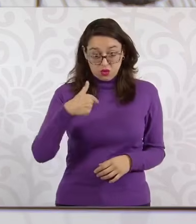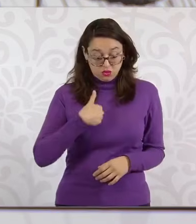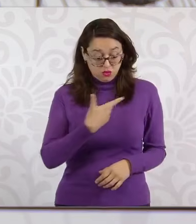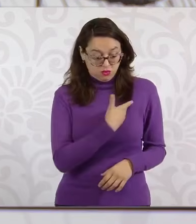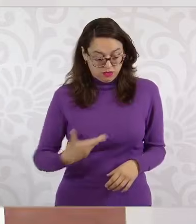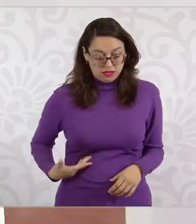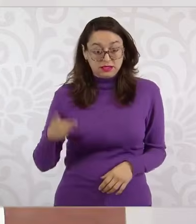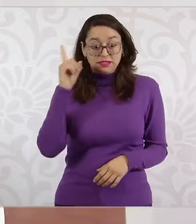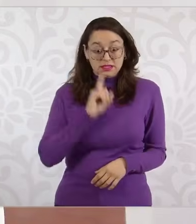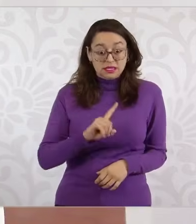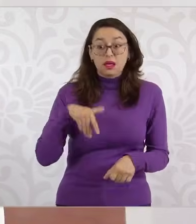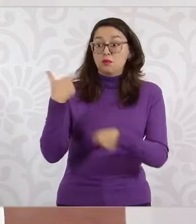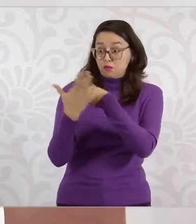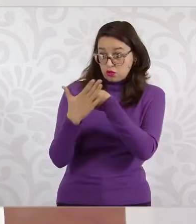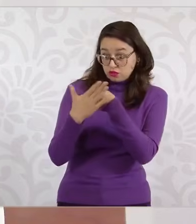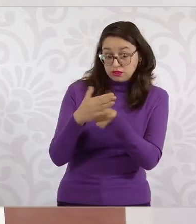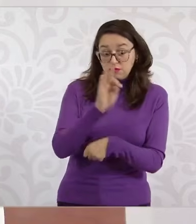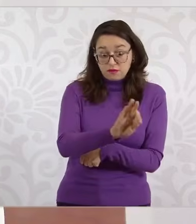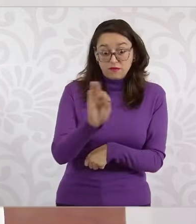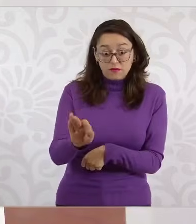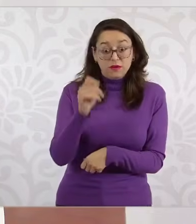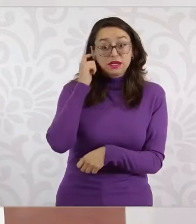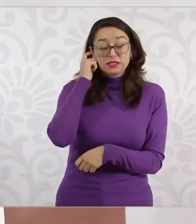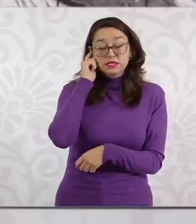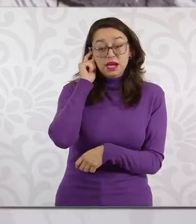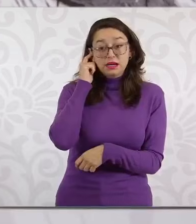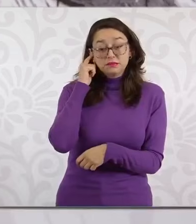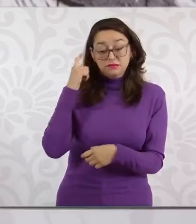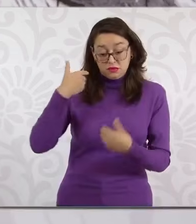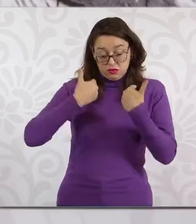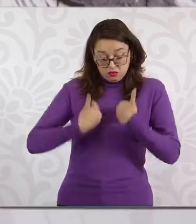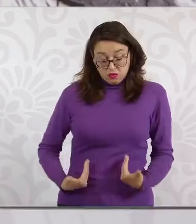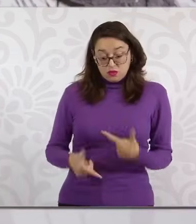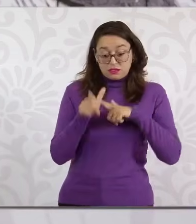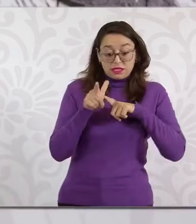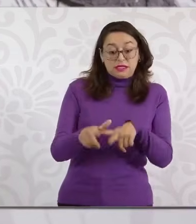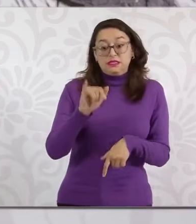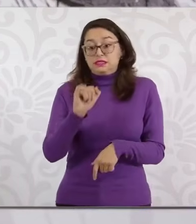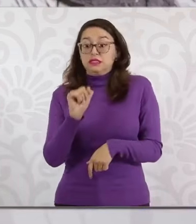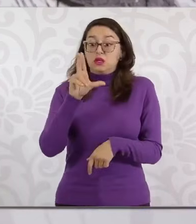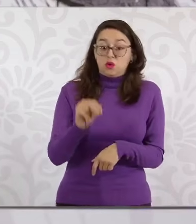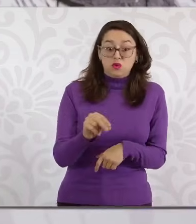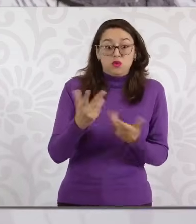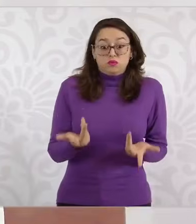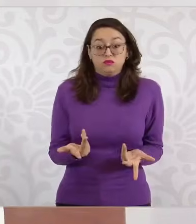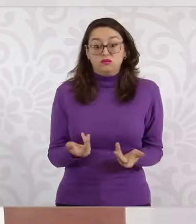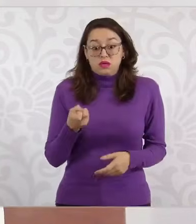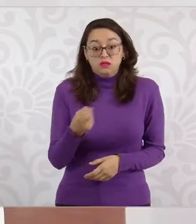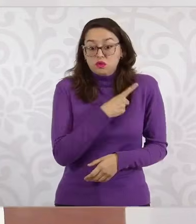oigan, recuerden que hay revocación de mandato también en la elección del 27. Pues que se permita